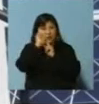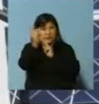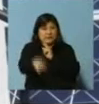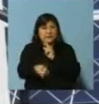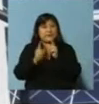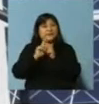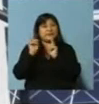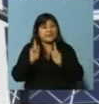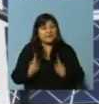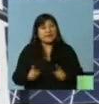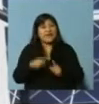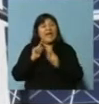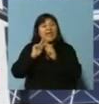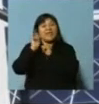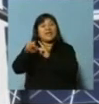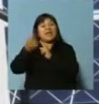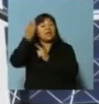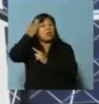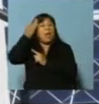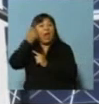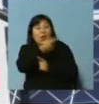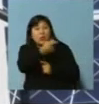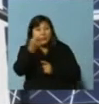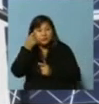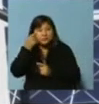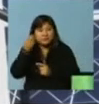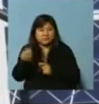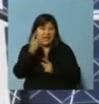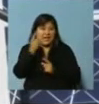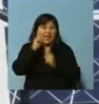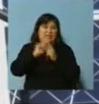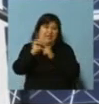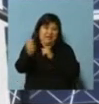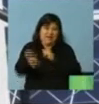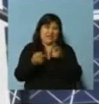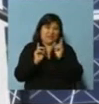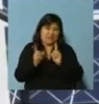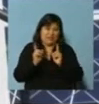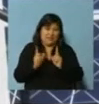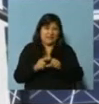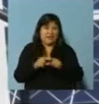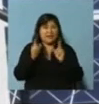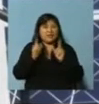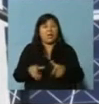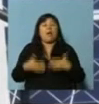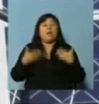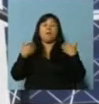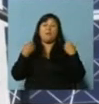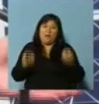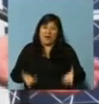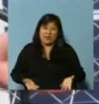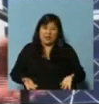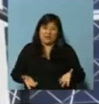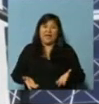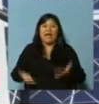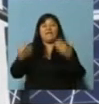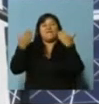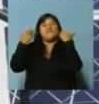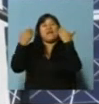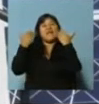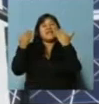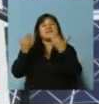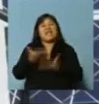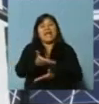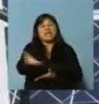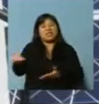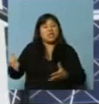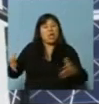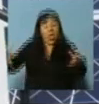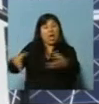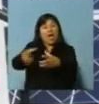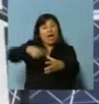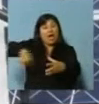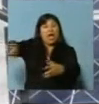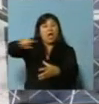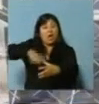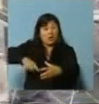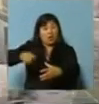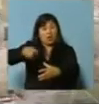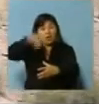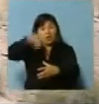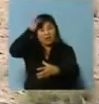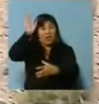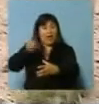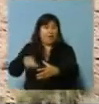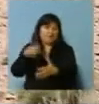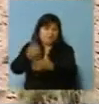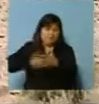necesitamos el acceso directo al conocimiento. Así que bueno, un gusto felicitar a la comunidad que es tan pujante,